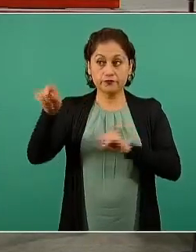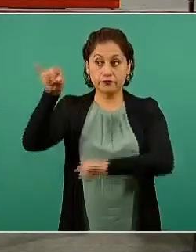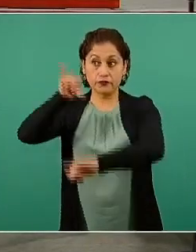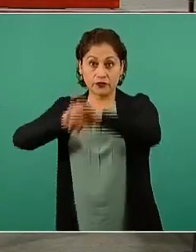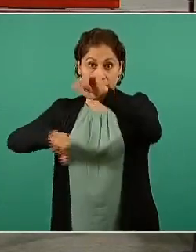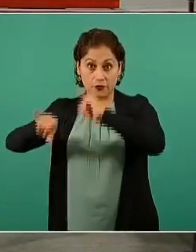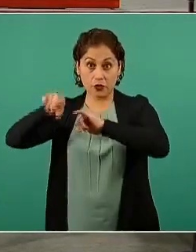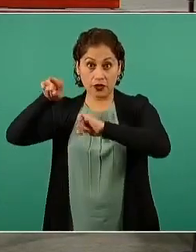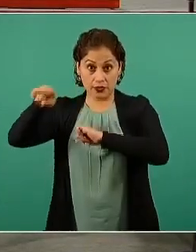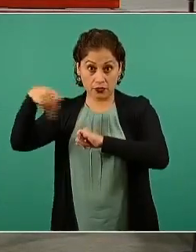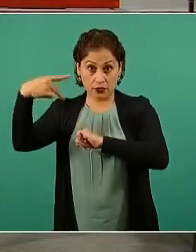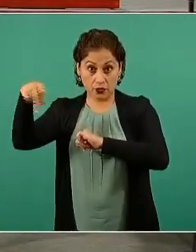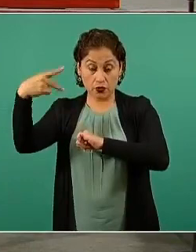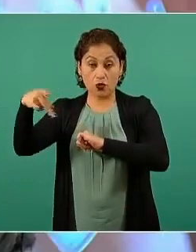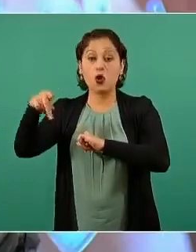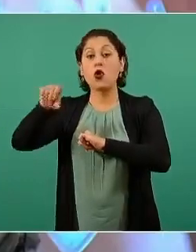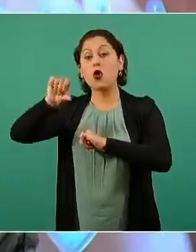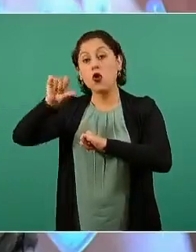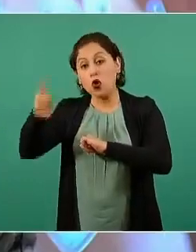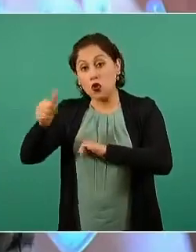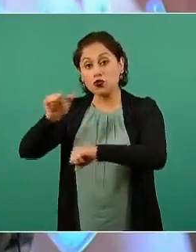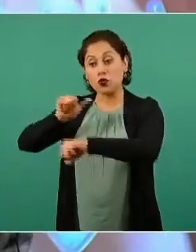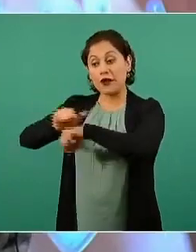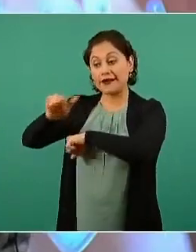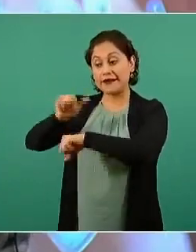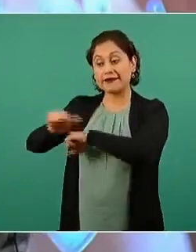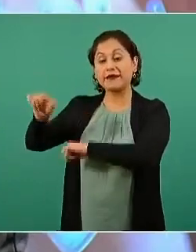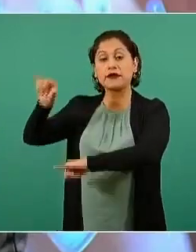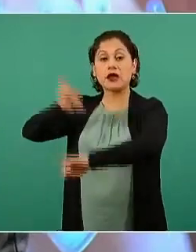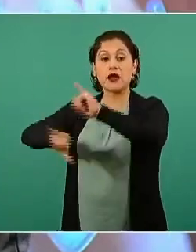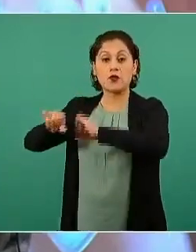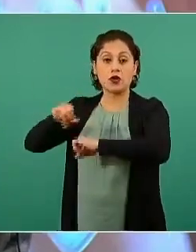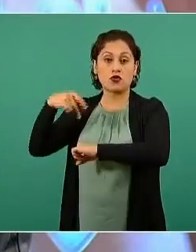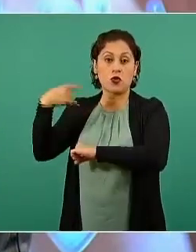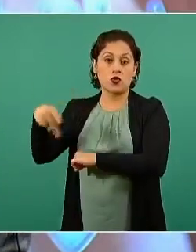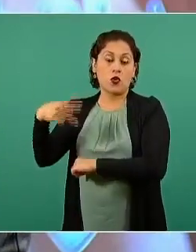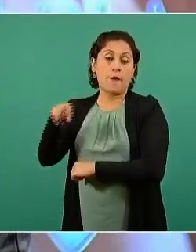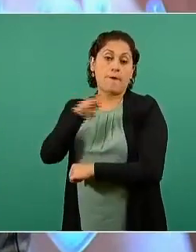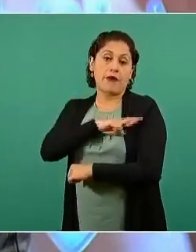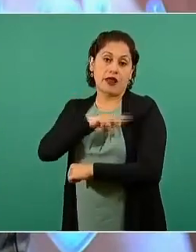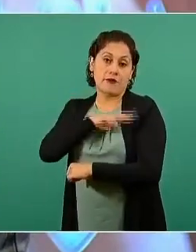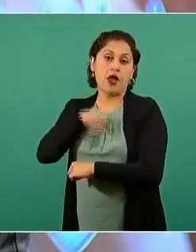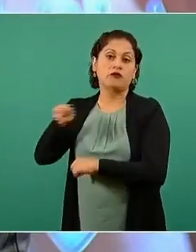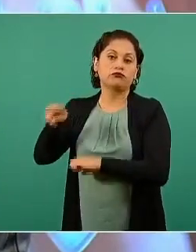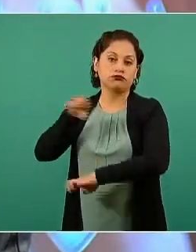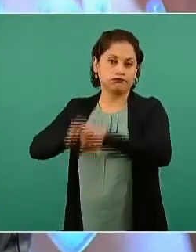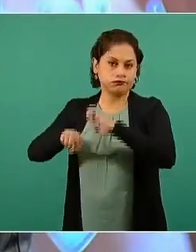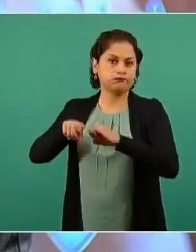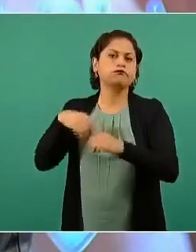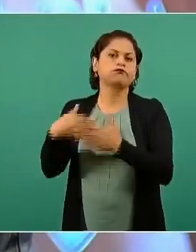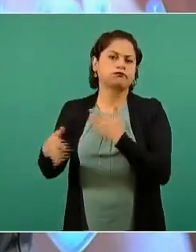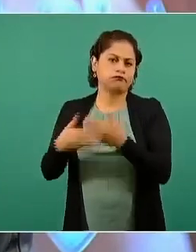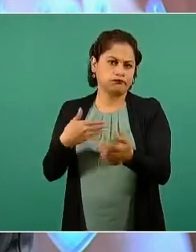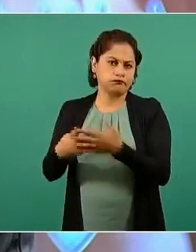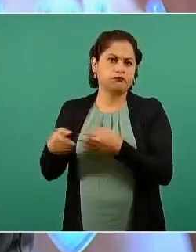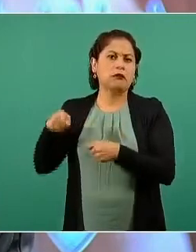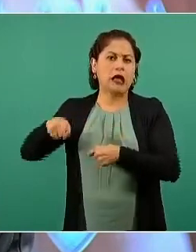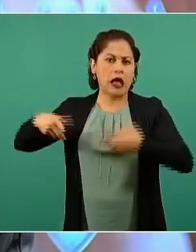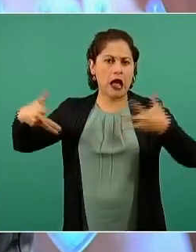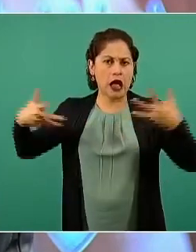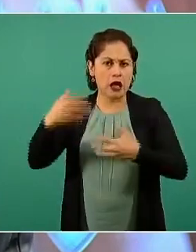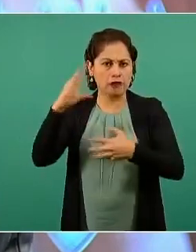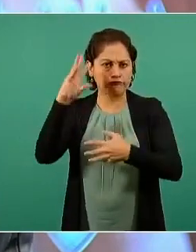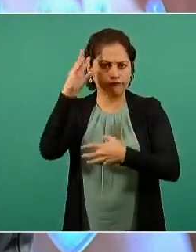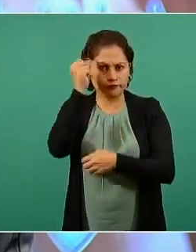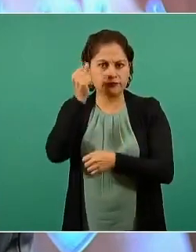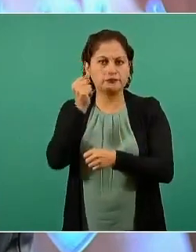laboratorio privado de Argentina, que está en Argentina, es una compañía muy moderna, productora de biotecnológicos,